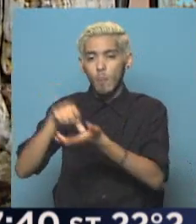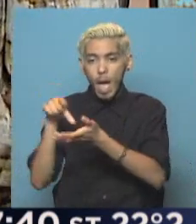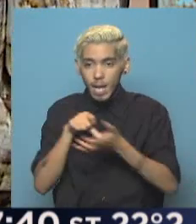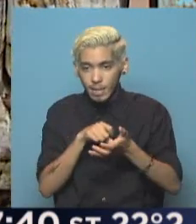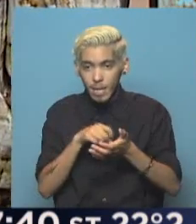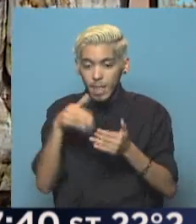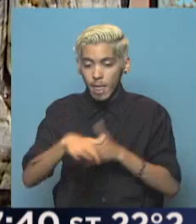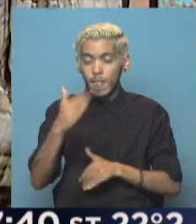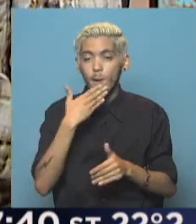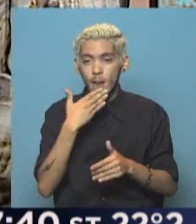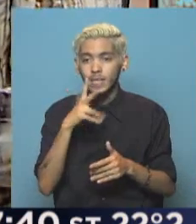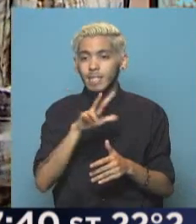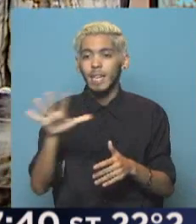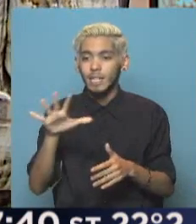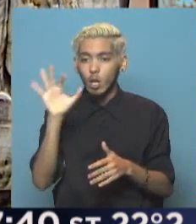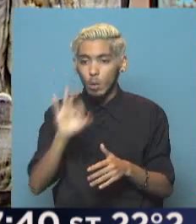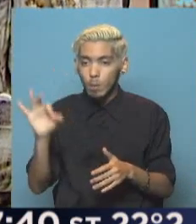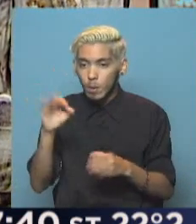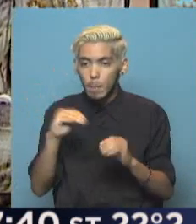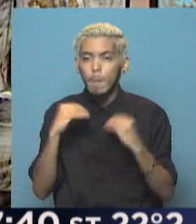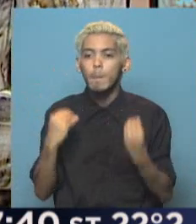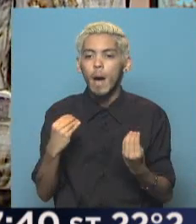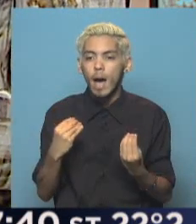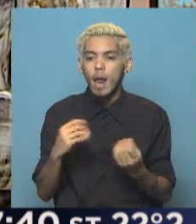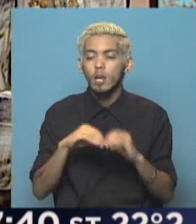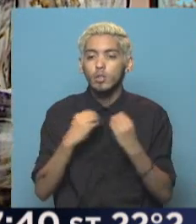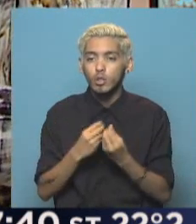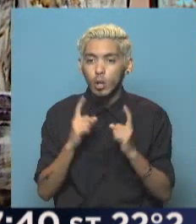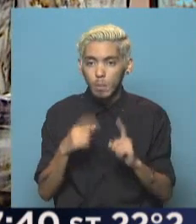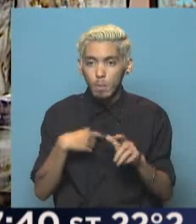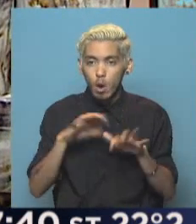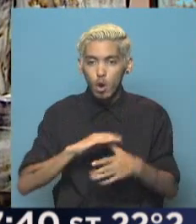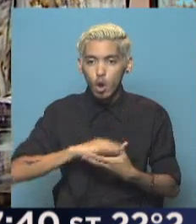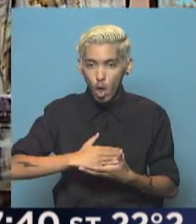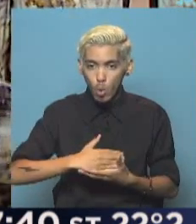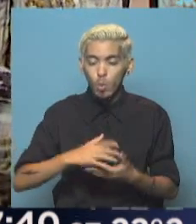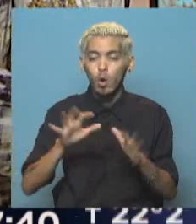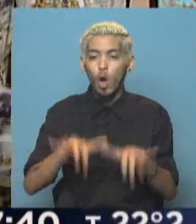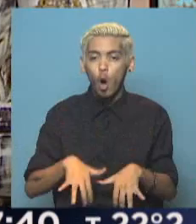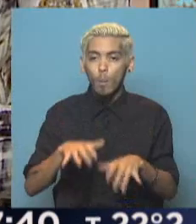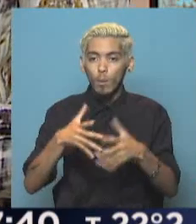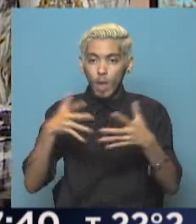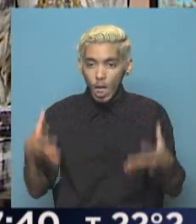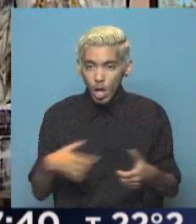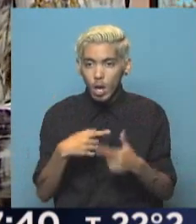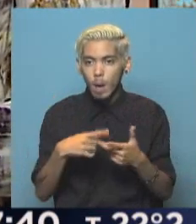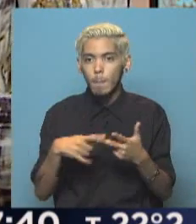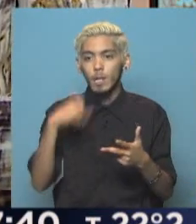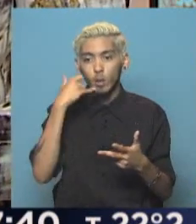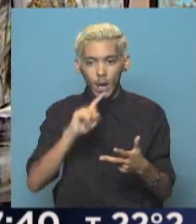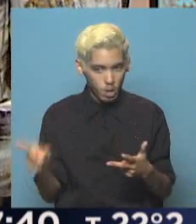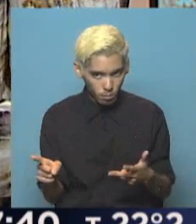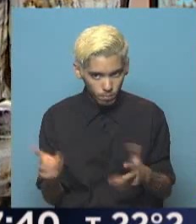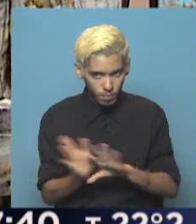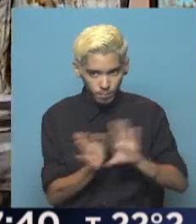un 35% para el total de notebooks, de computadoras, pero no de teléfonos celulares que